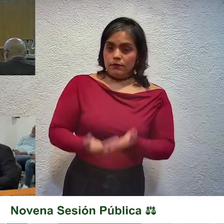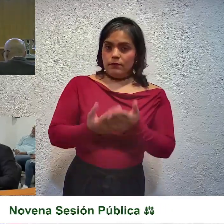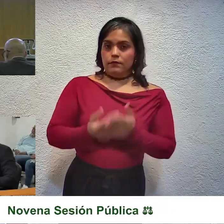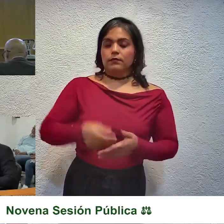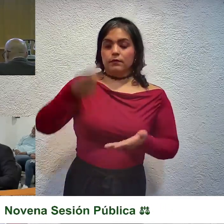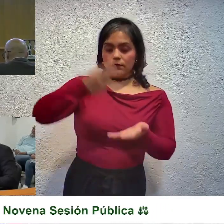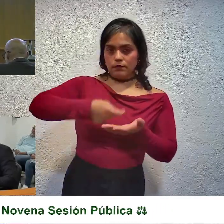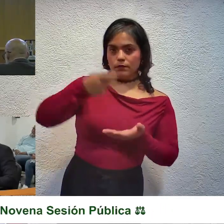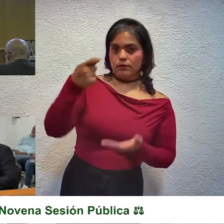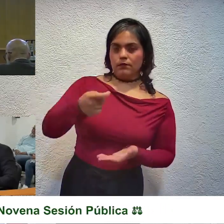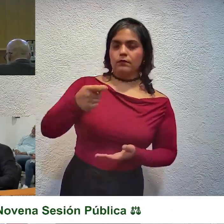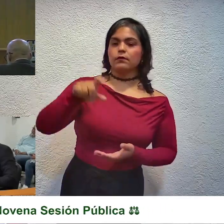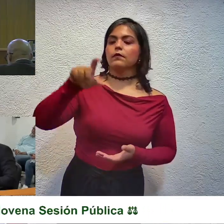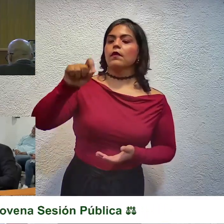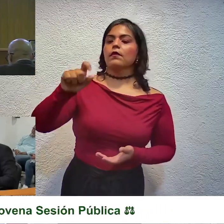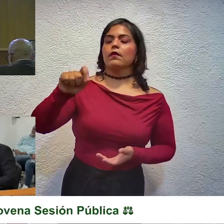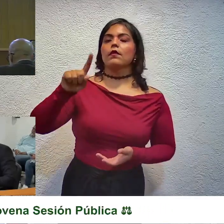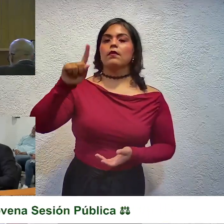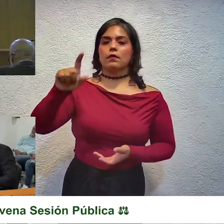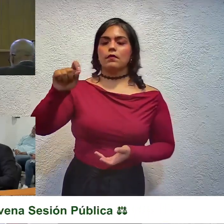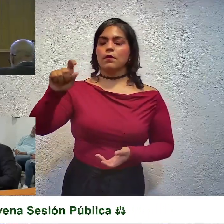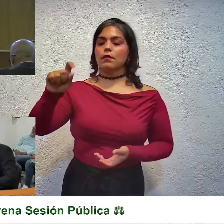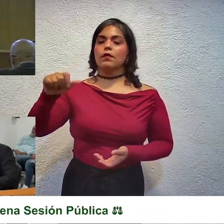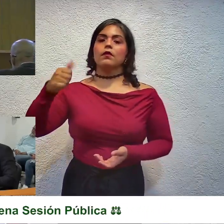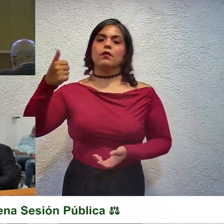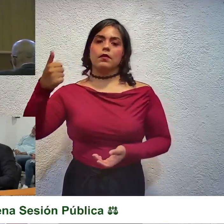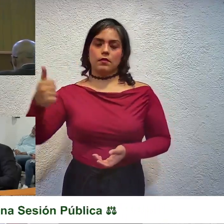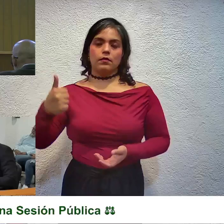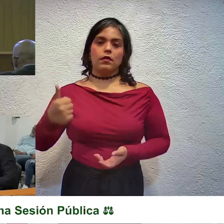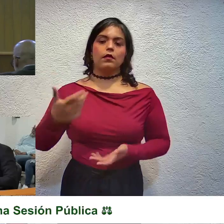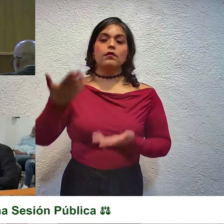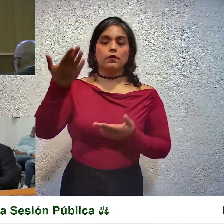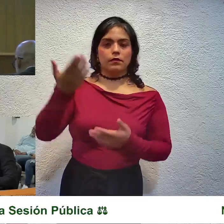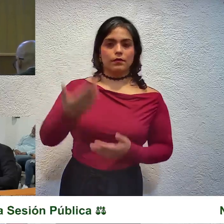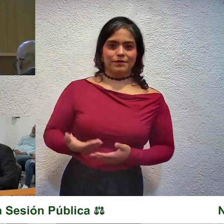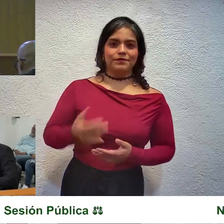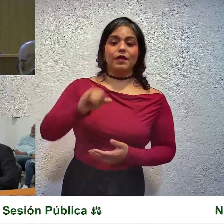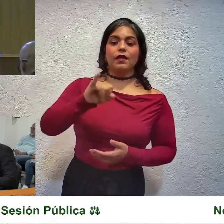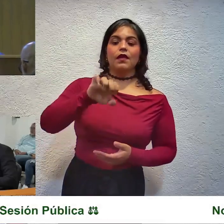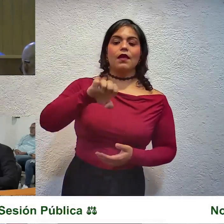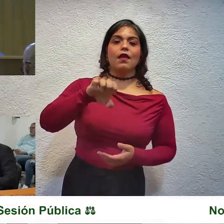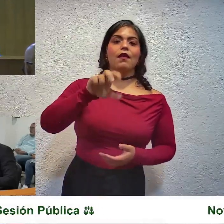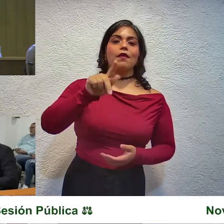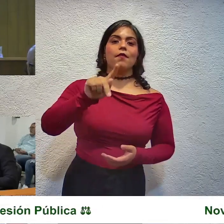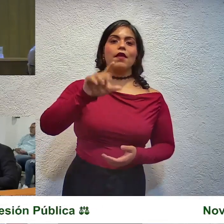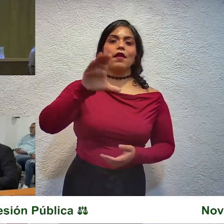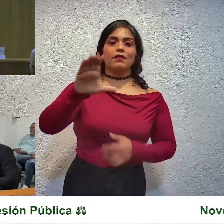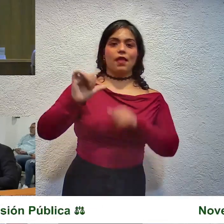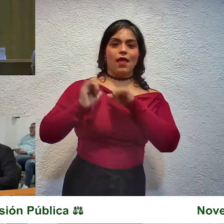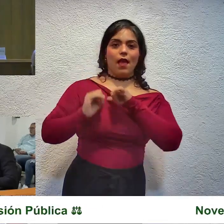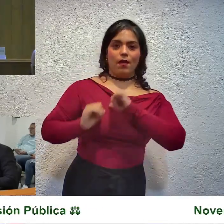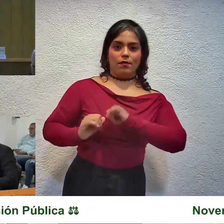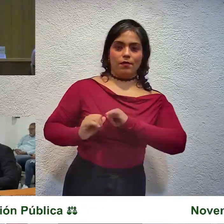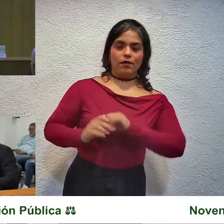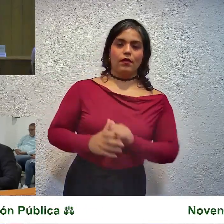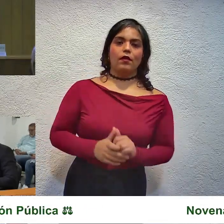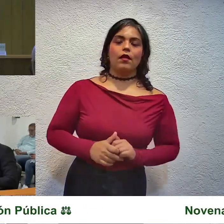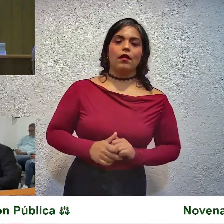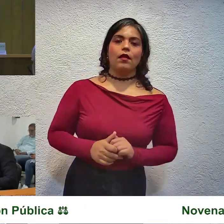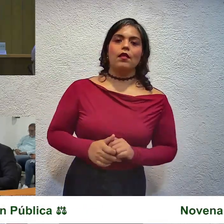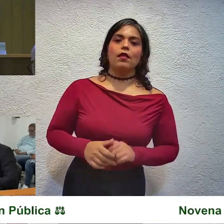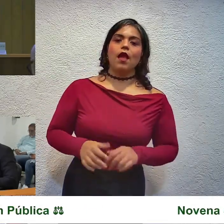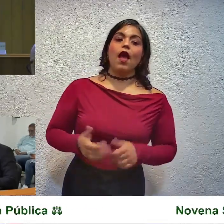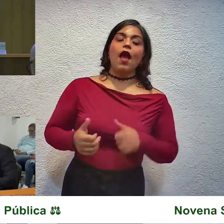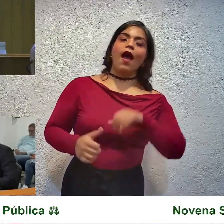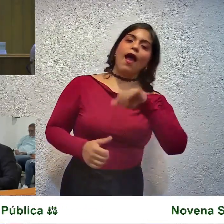21 del 2026, promovido por la representante legal del Instituto Electoral y de Participación Ciudadana del Estado de Guerrero y un ex